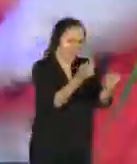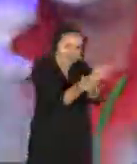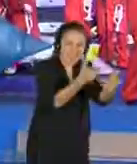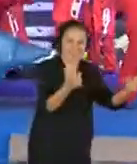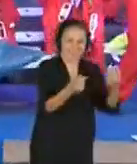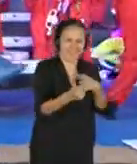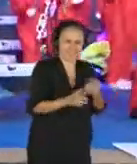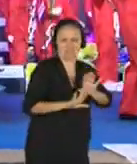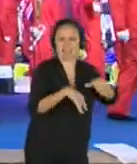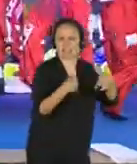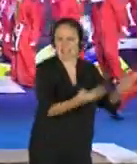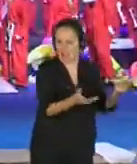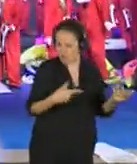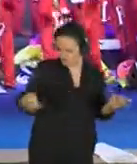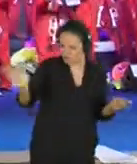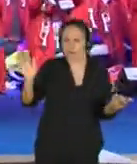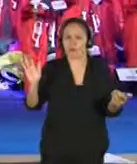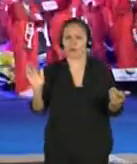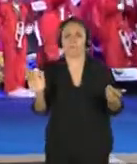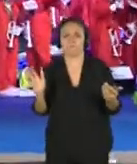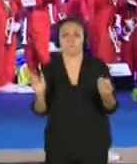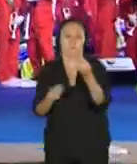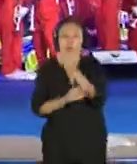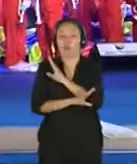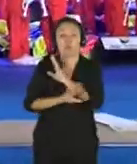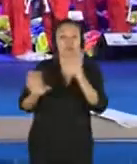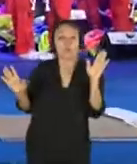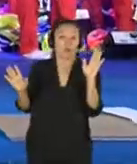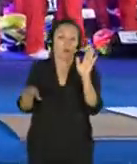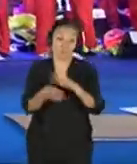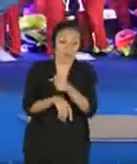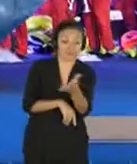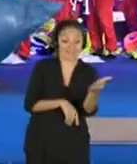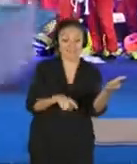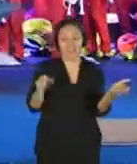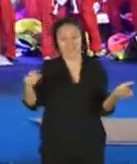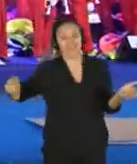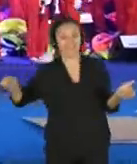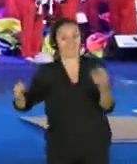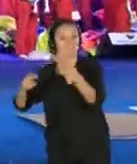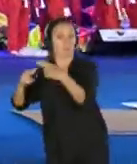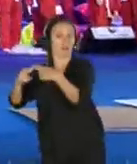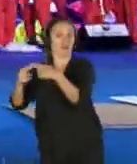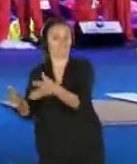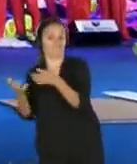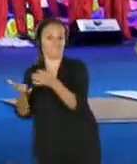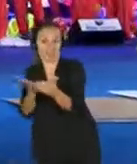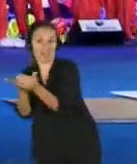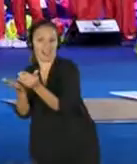dejo, son regaladas. Mejor para ustedes, así es bonito, no ganan